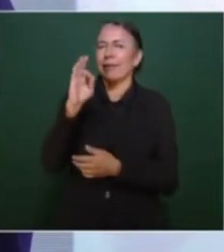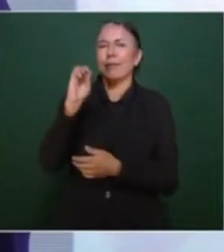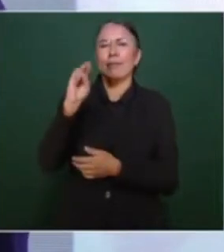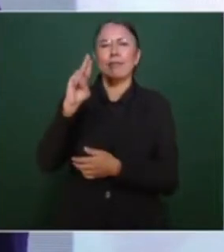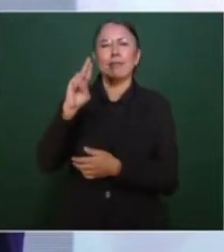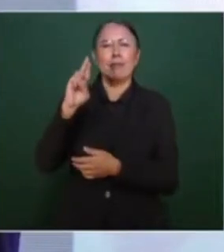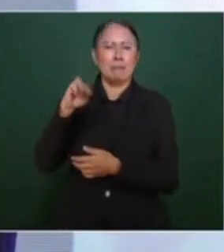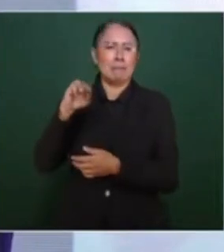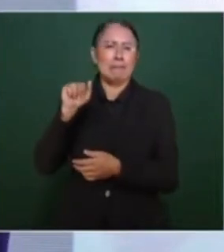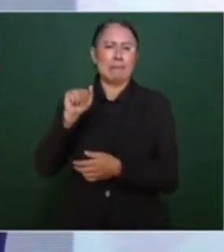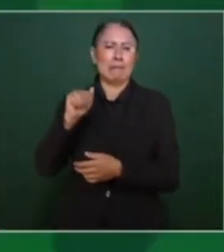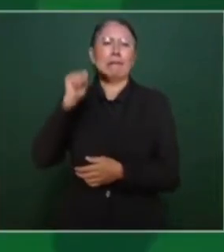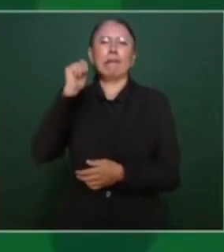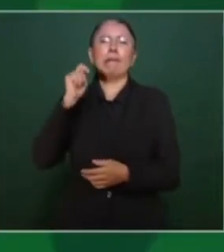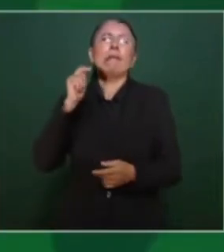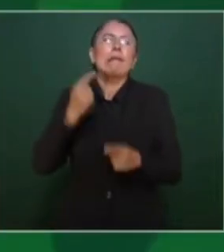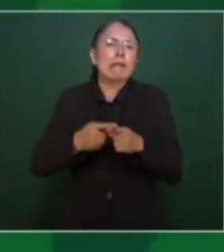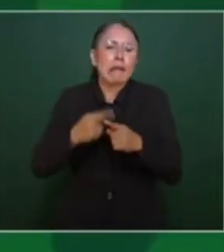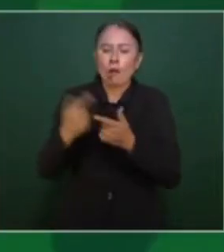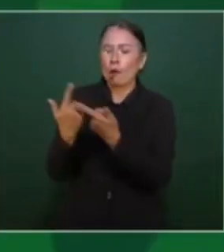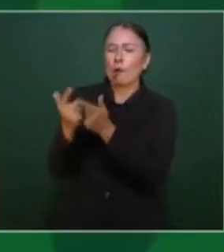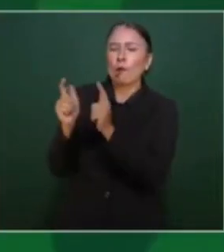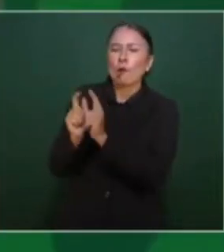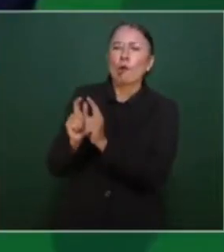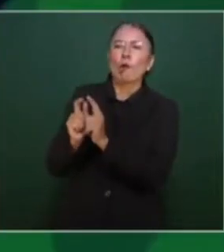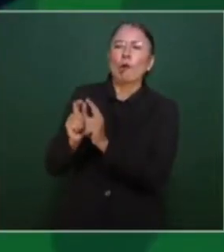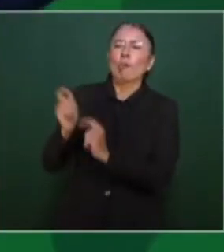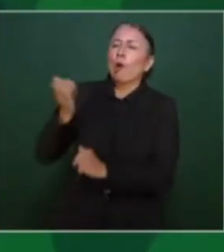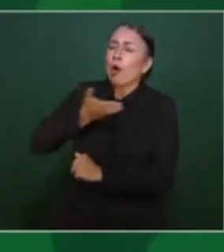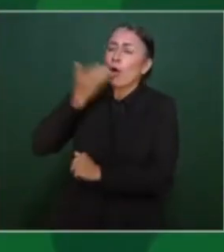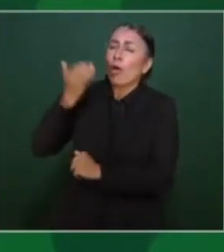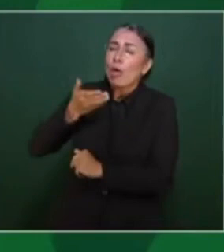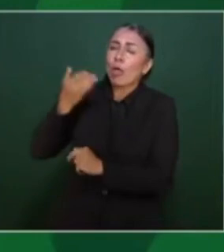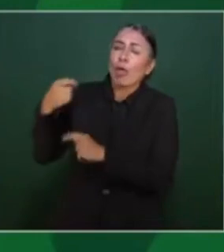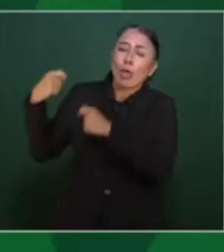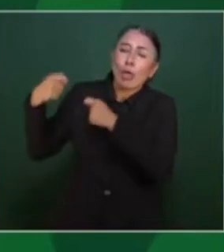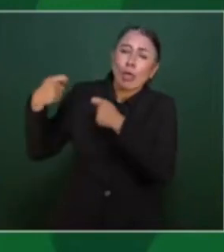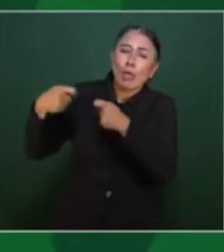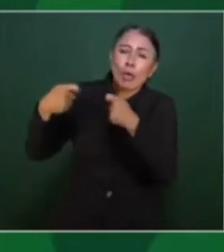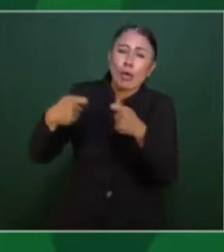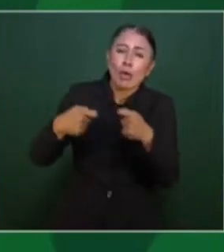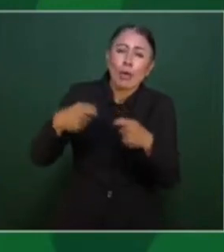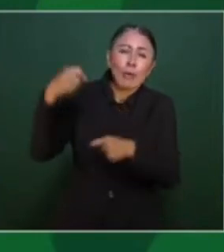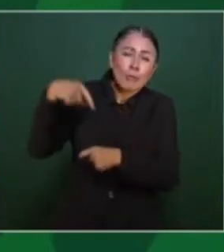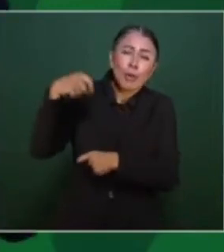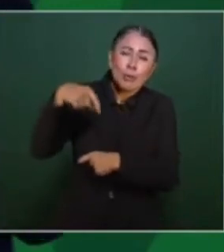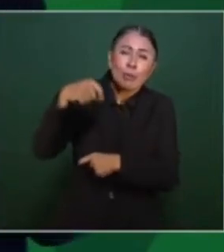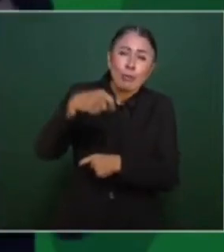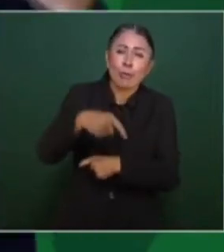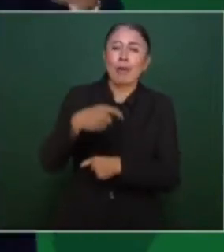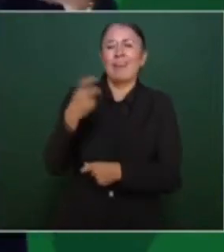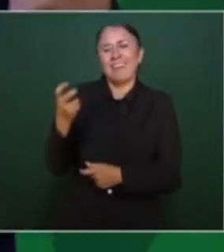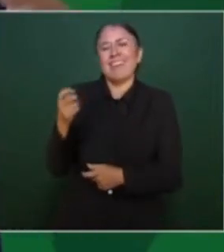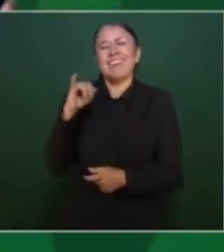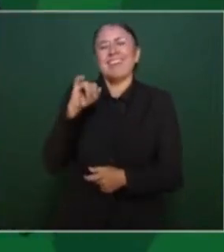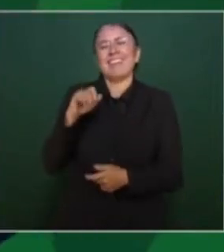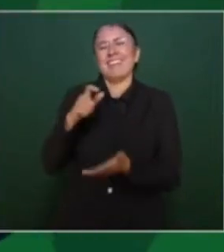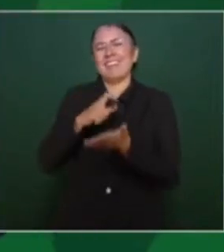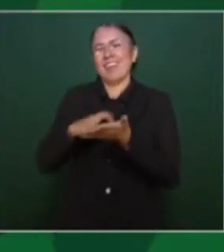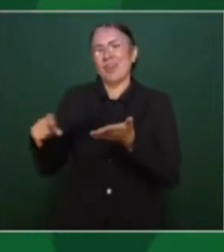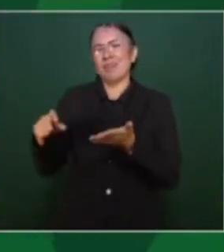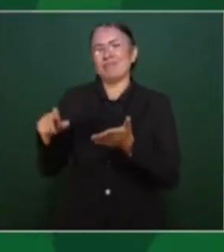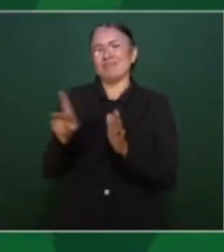los conservadores. O sea, que eso sí, ahí no